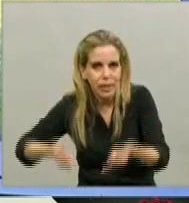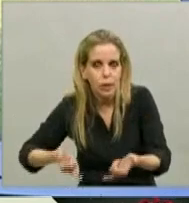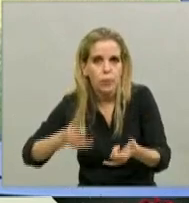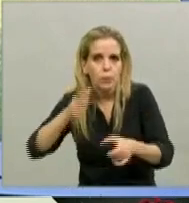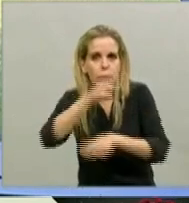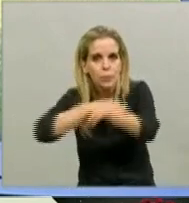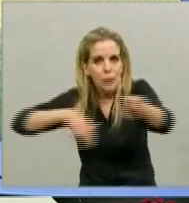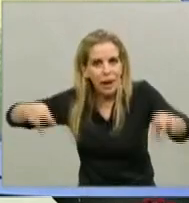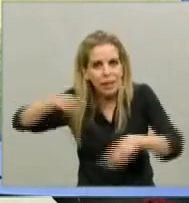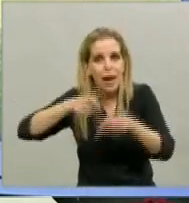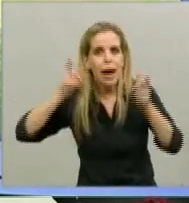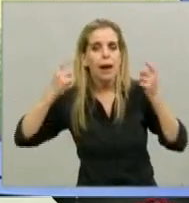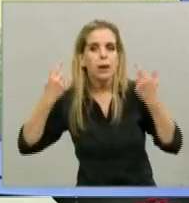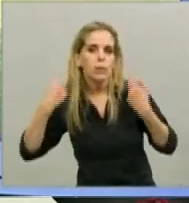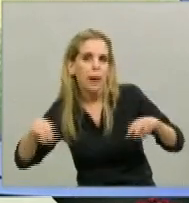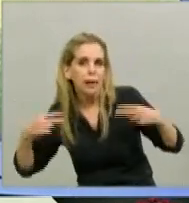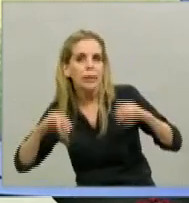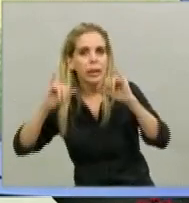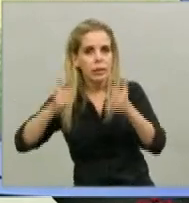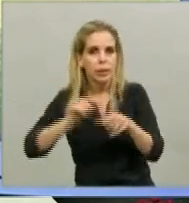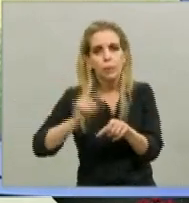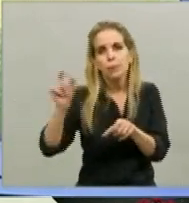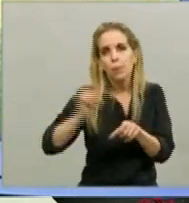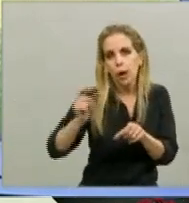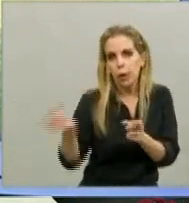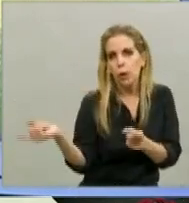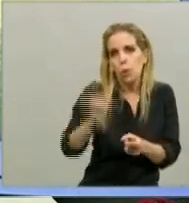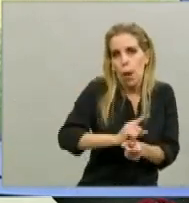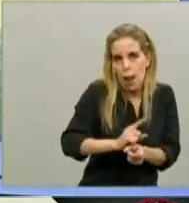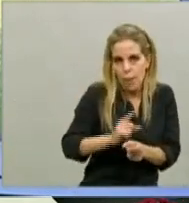circulando en la ciudad. Entendemos la necesidad de los chicos, por eso lo mantenemos, pero con mucho cuidado.